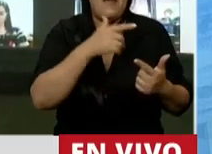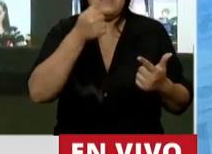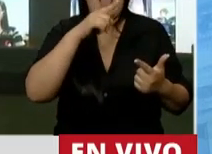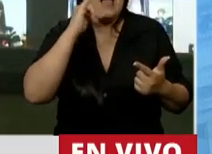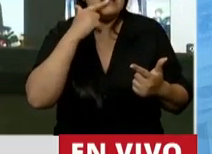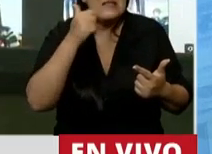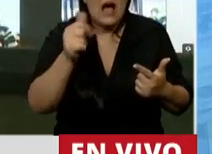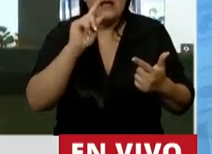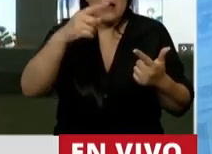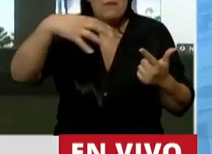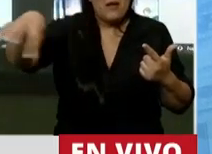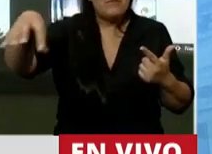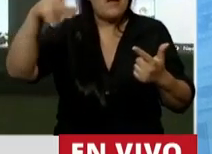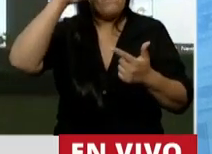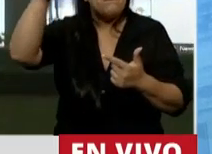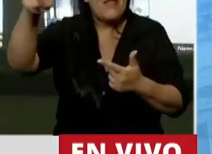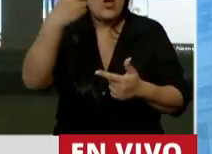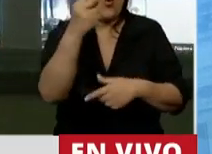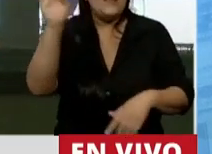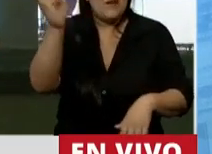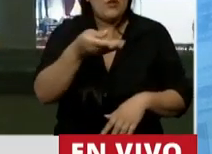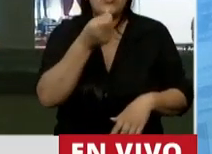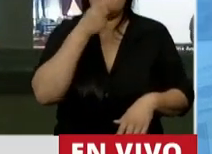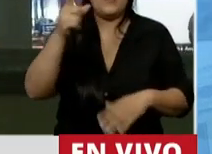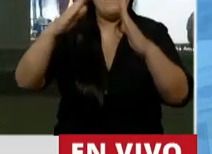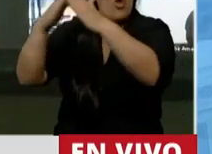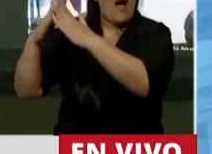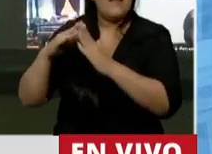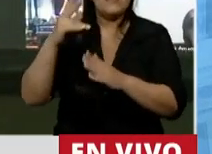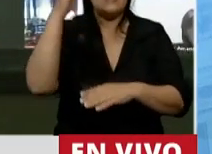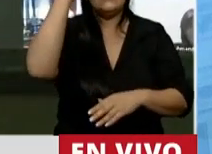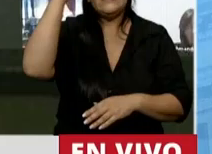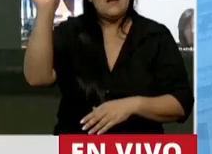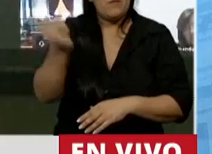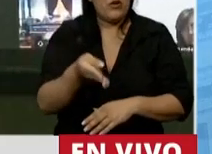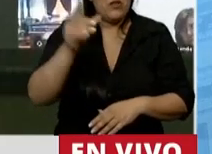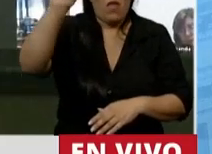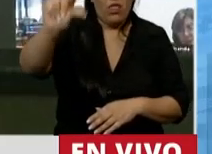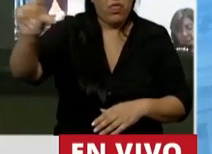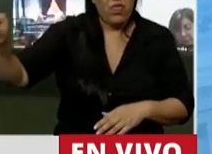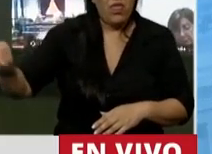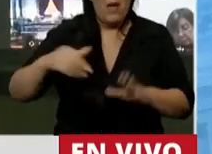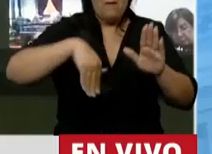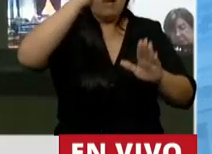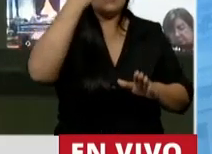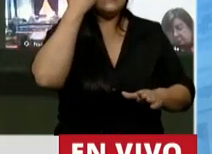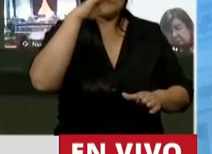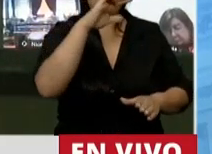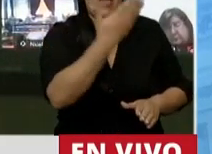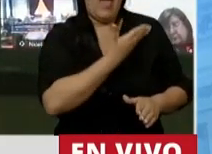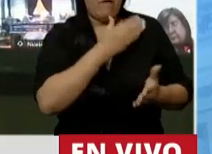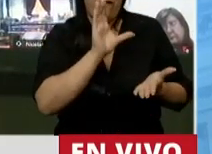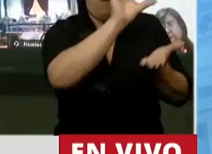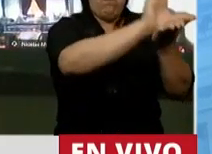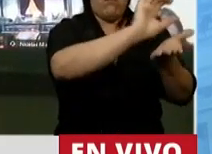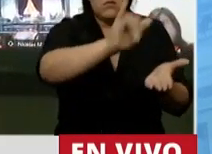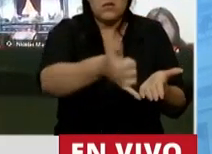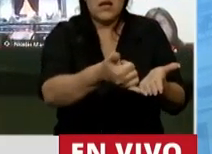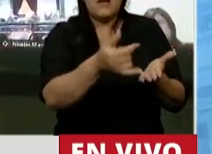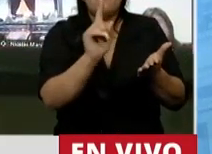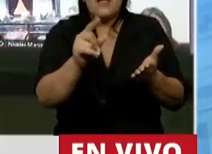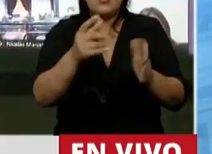equipamiento médico, que le da un 20%, o que a Habitat, que le da el 15%, más para YPF que para las pymes, a las que les quita el ATP,